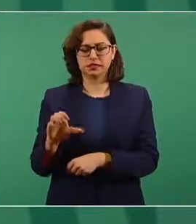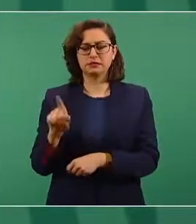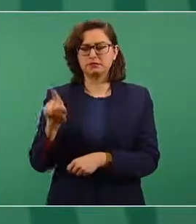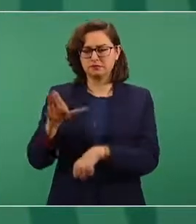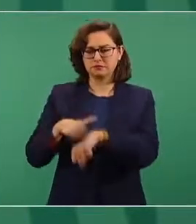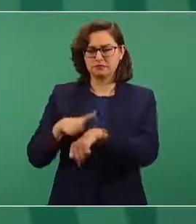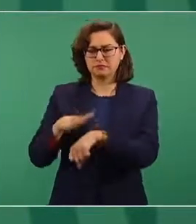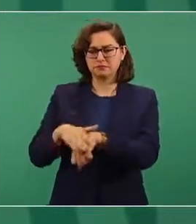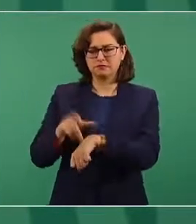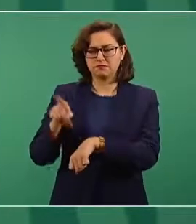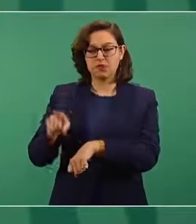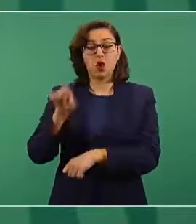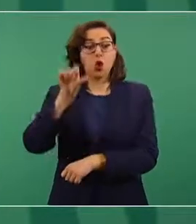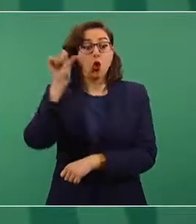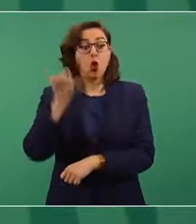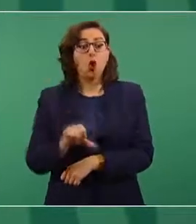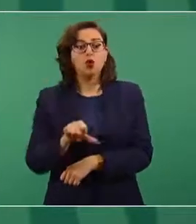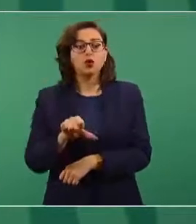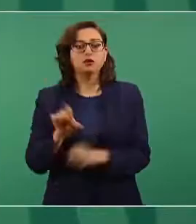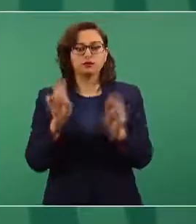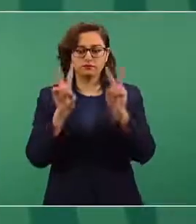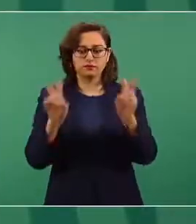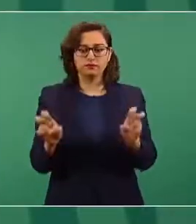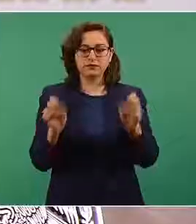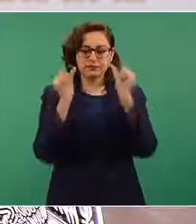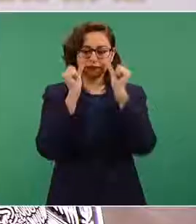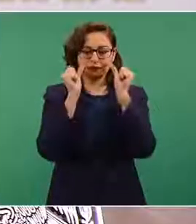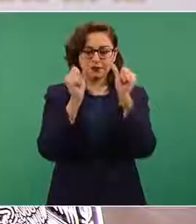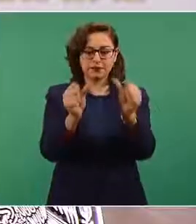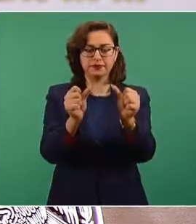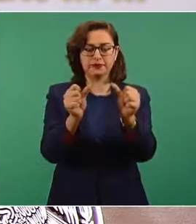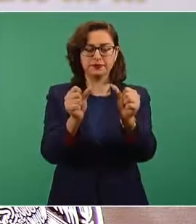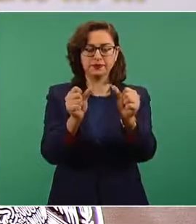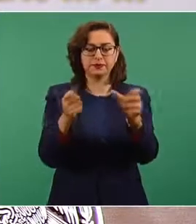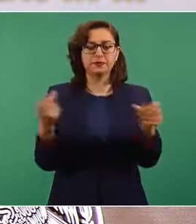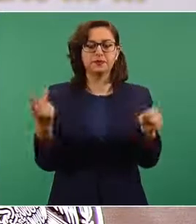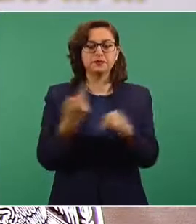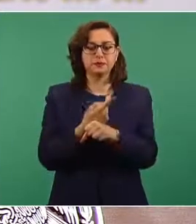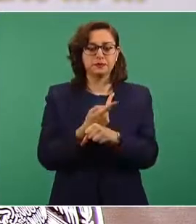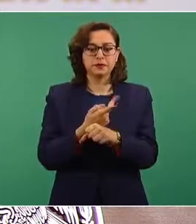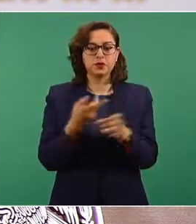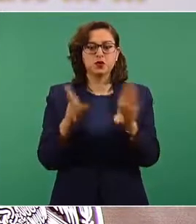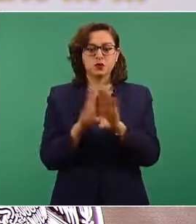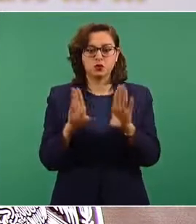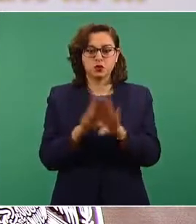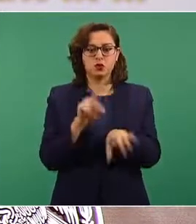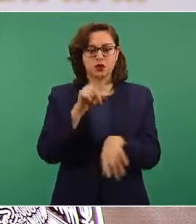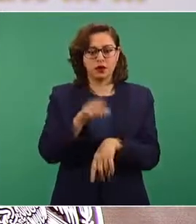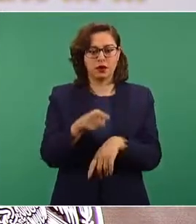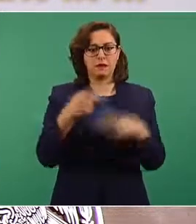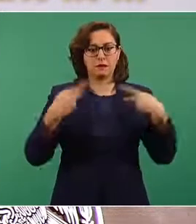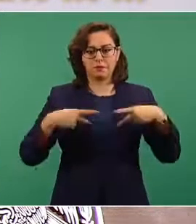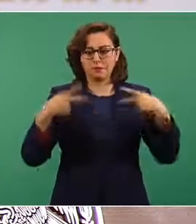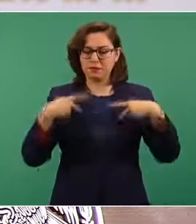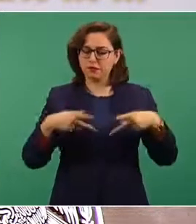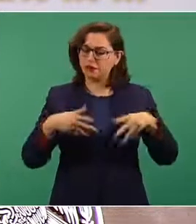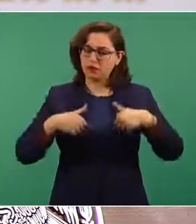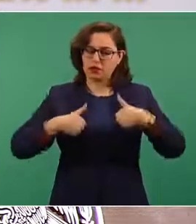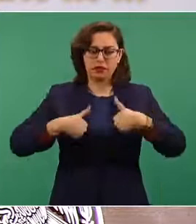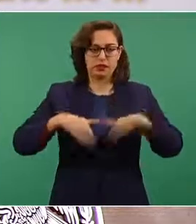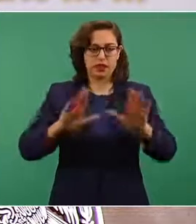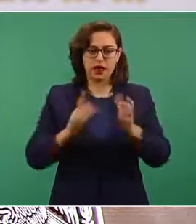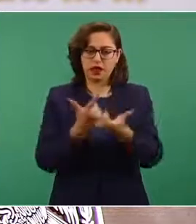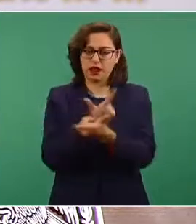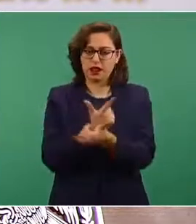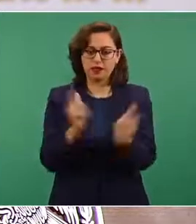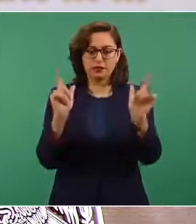que atienda hoy mismo este caso para ver si se puede liberar a esta persona lo más